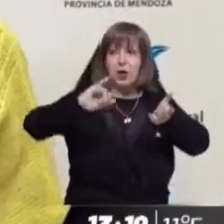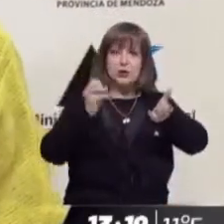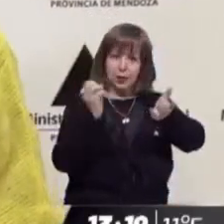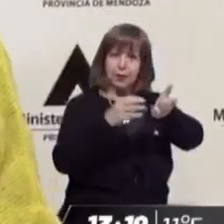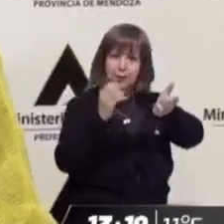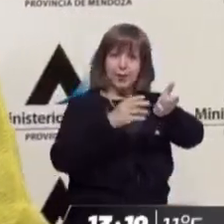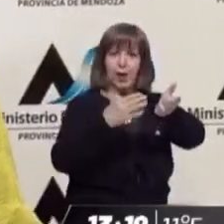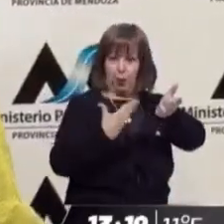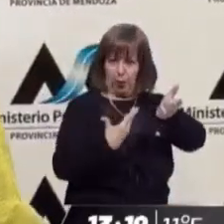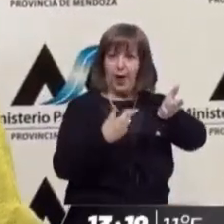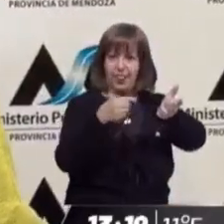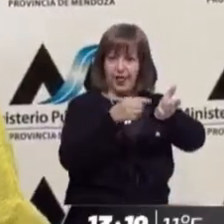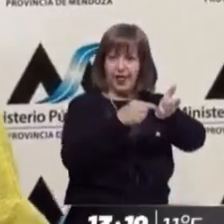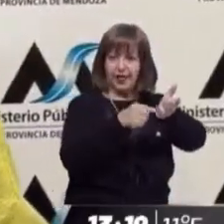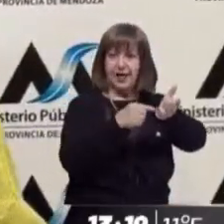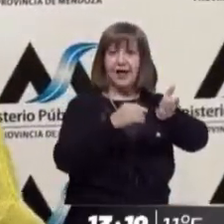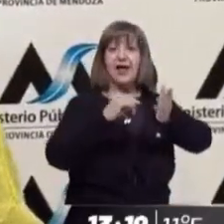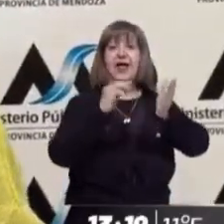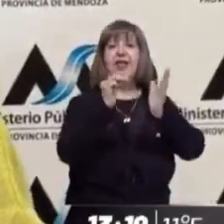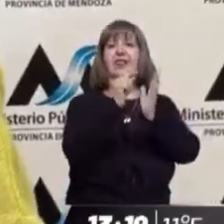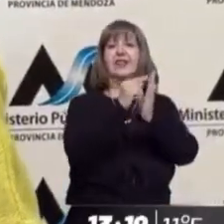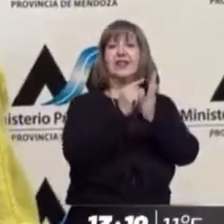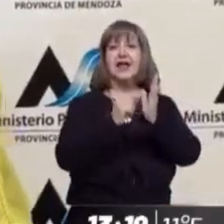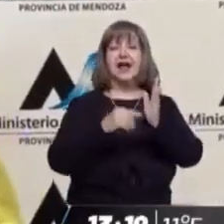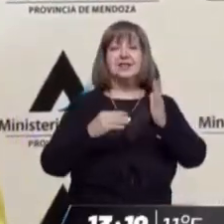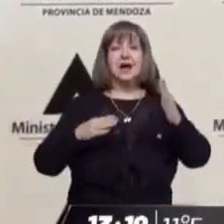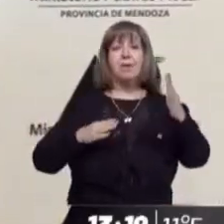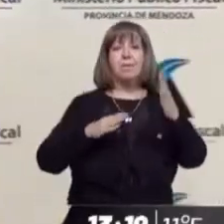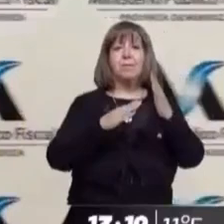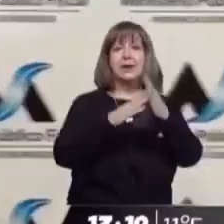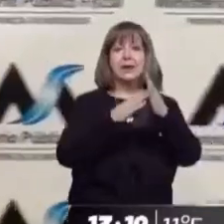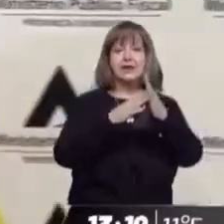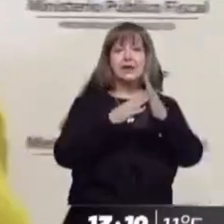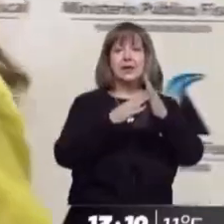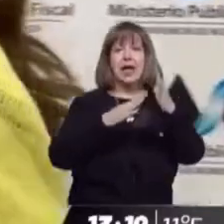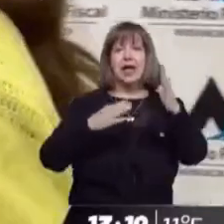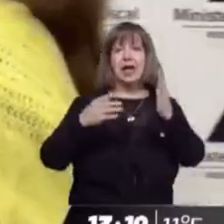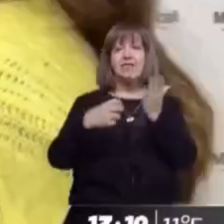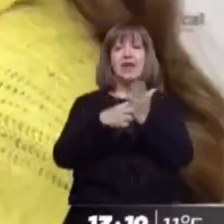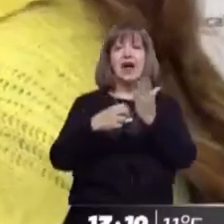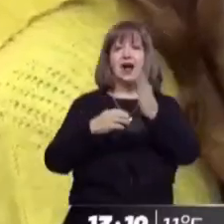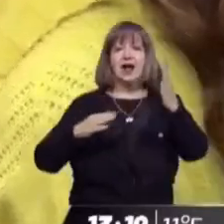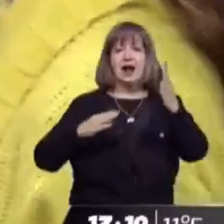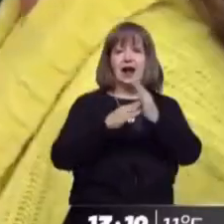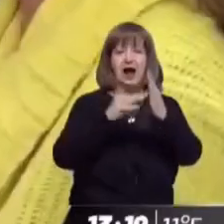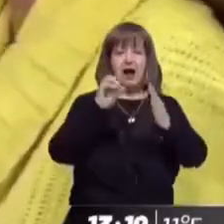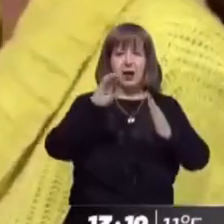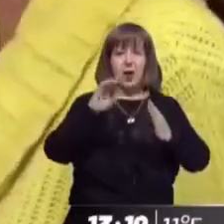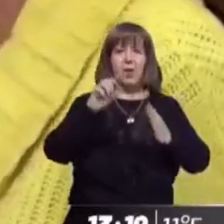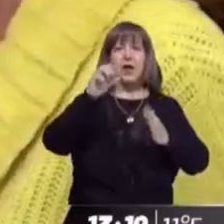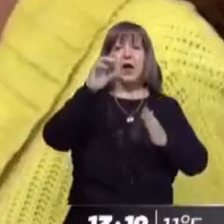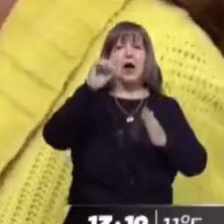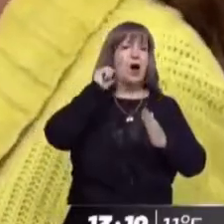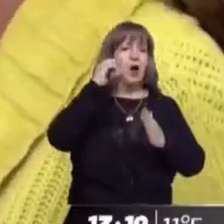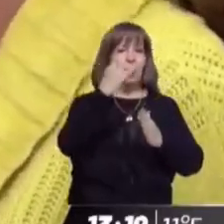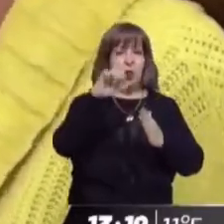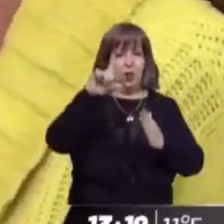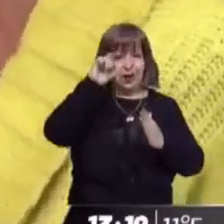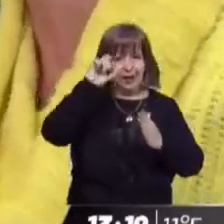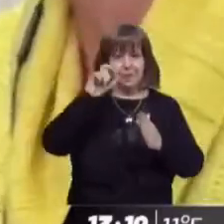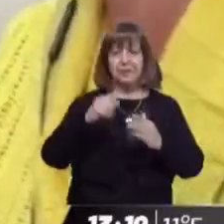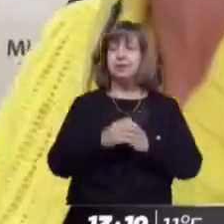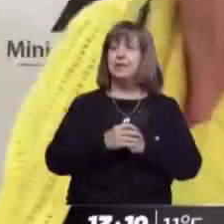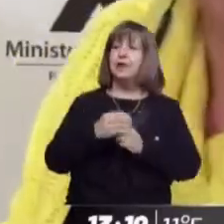denuncias online. Los detalles los va a dar el procurador de la Corte, Alejandro Ulé. ¿Qué tal? ¿Cómo le va? Bueno, ¿cómo empieza a funcionar este